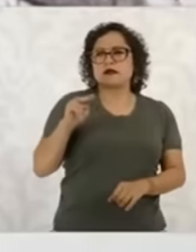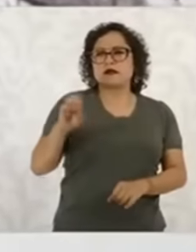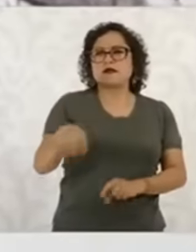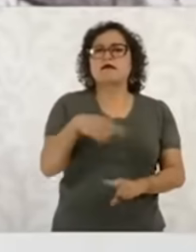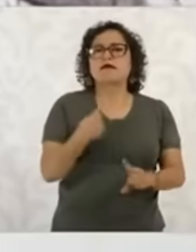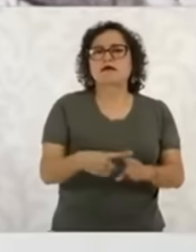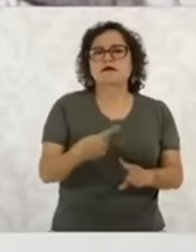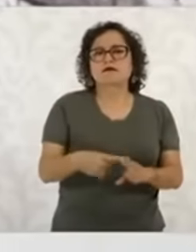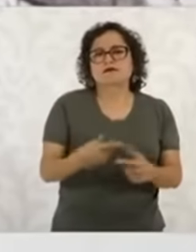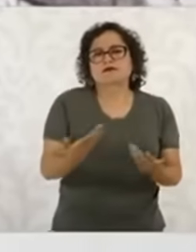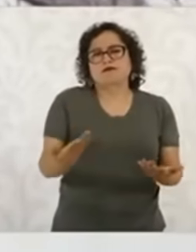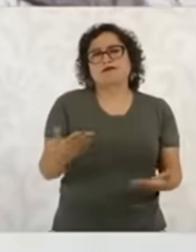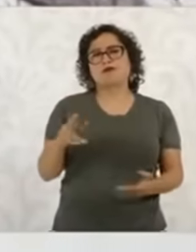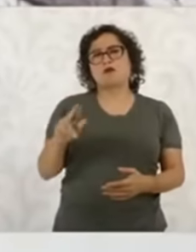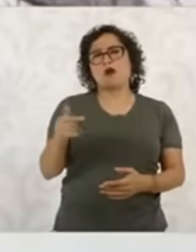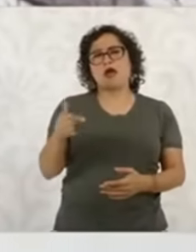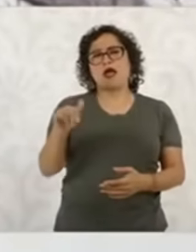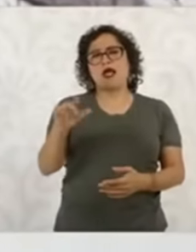Ugalde.